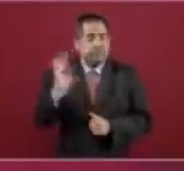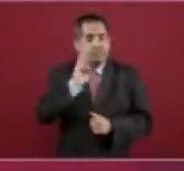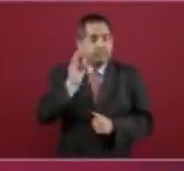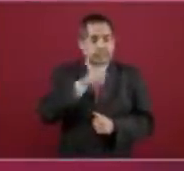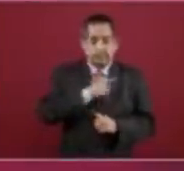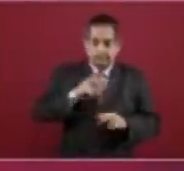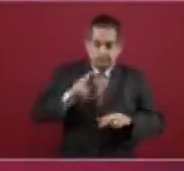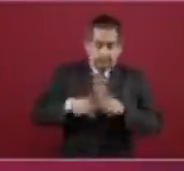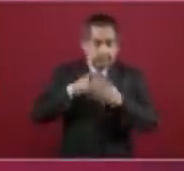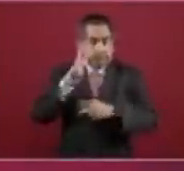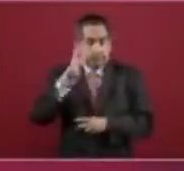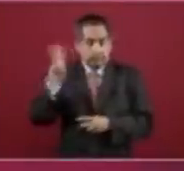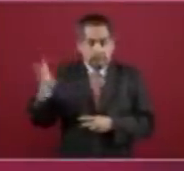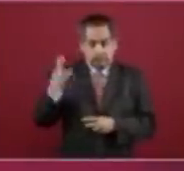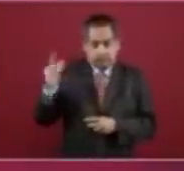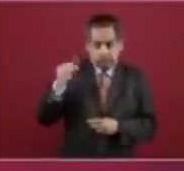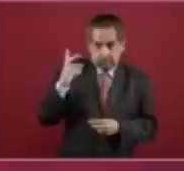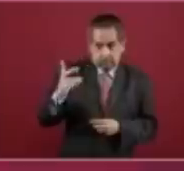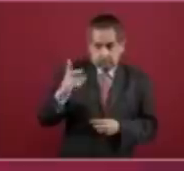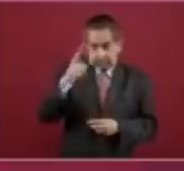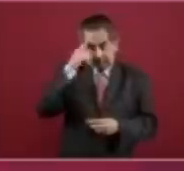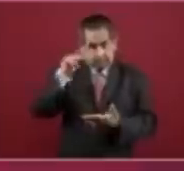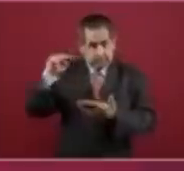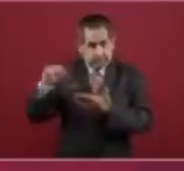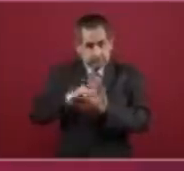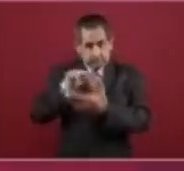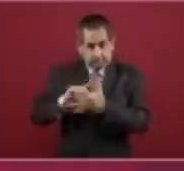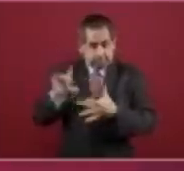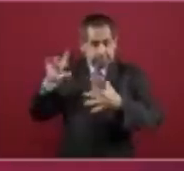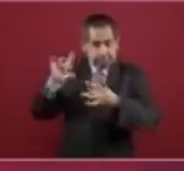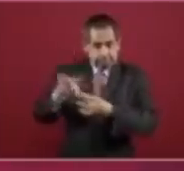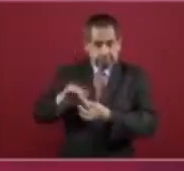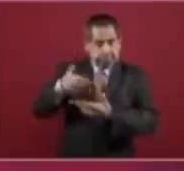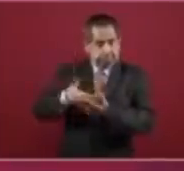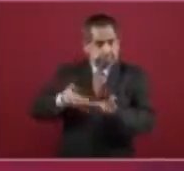Washington para firmar el acuerdo de